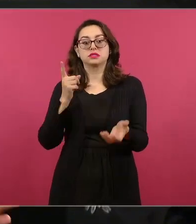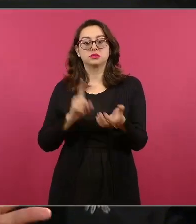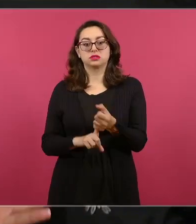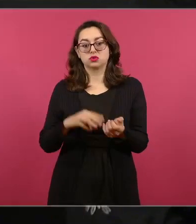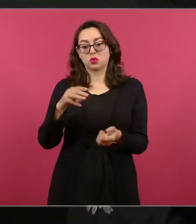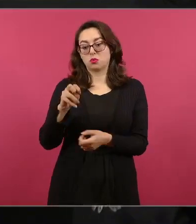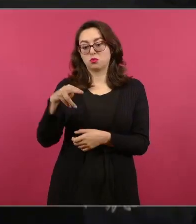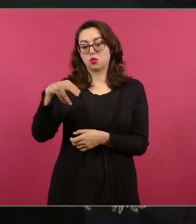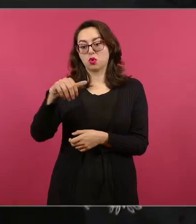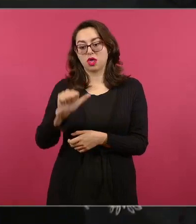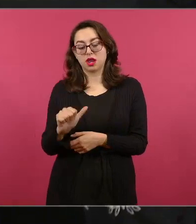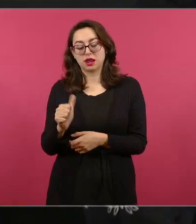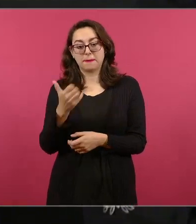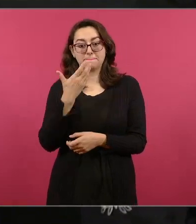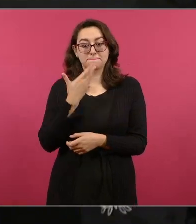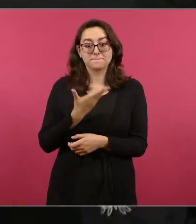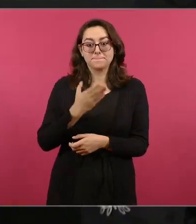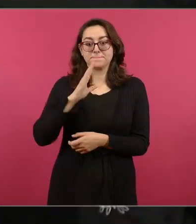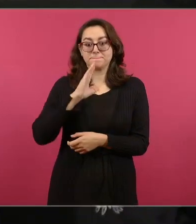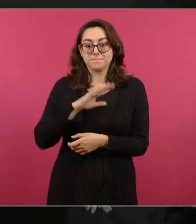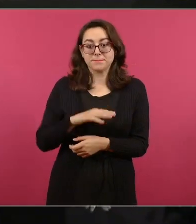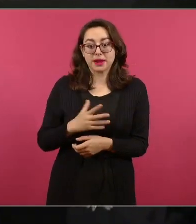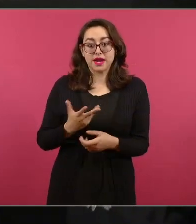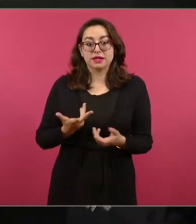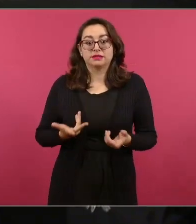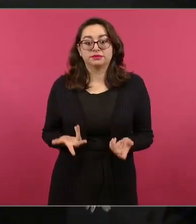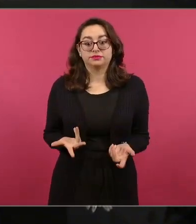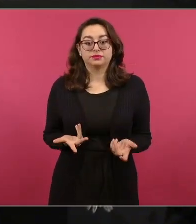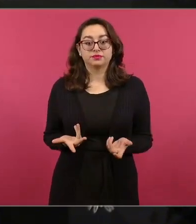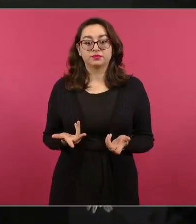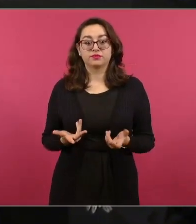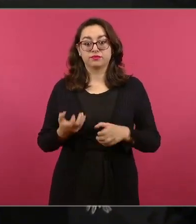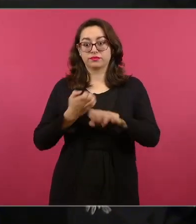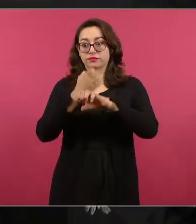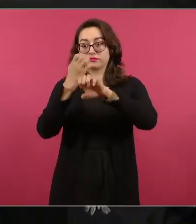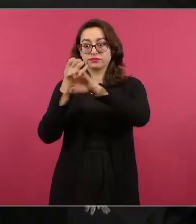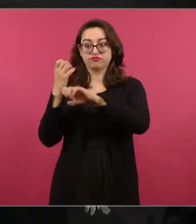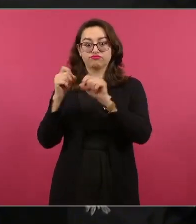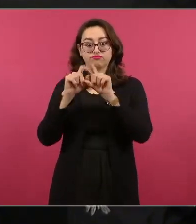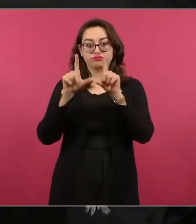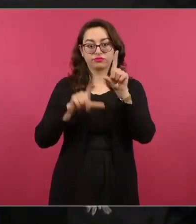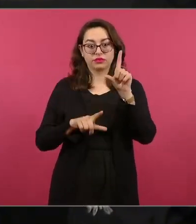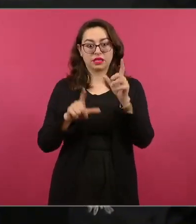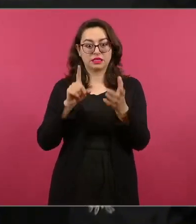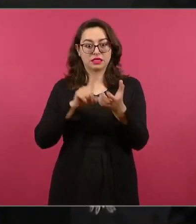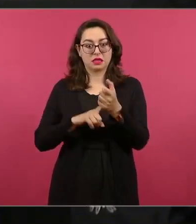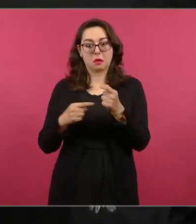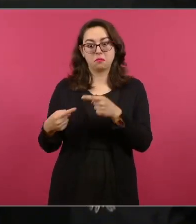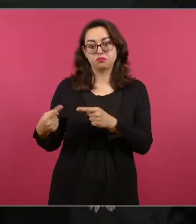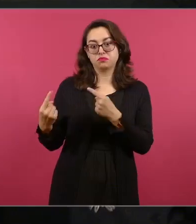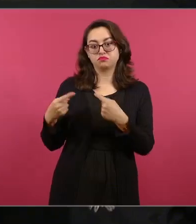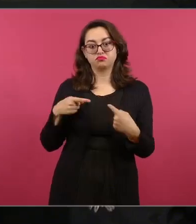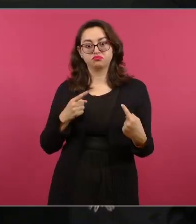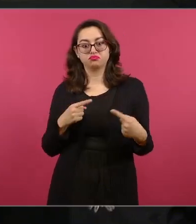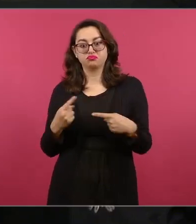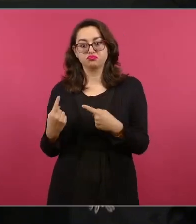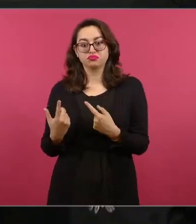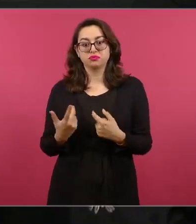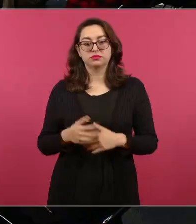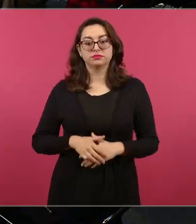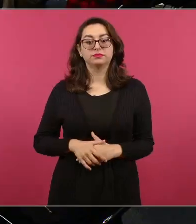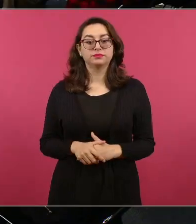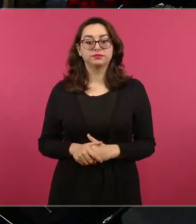nivel nacional y a nivel estatal, como en este caso, porque pues se está viendo que hay una serie de diferencias entre algunos personajes